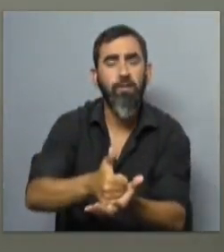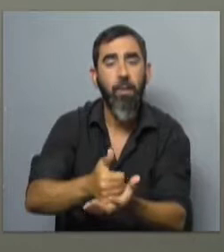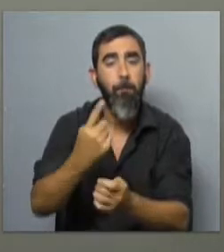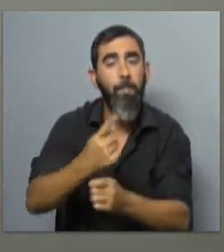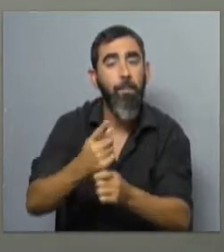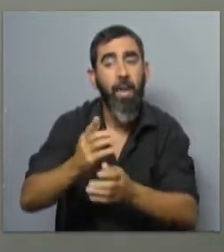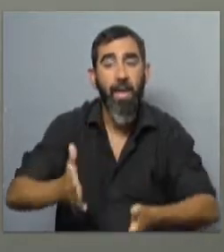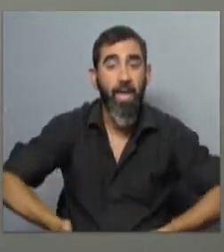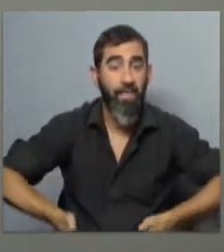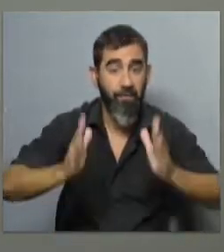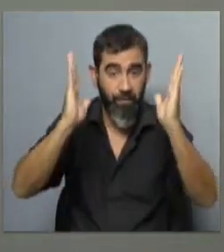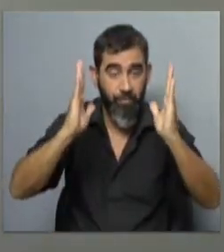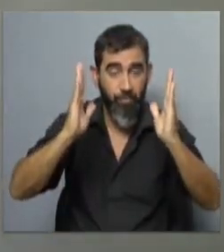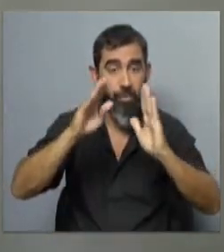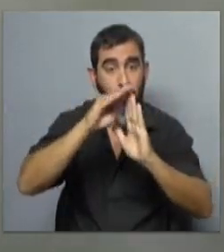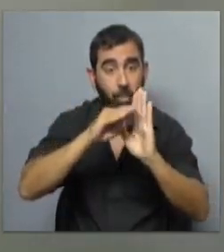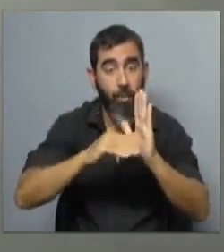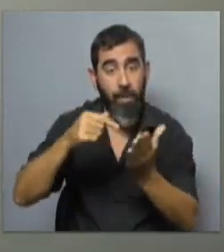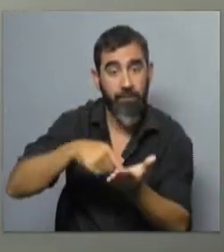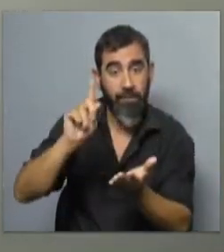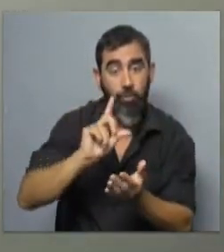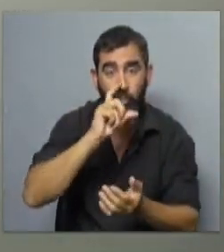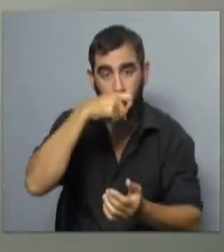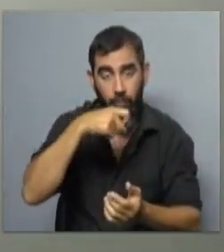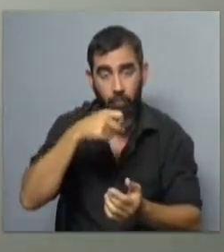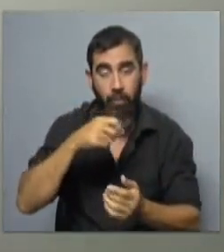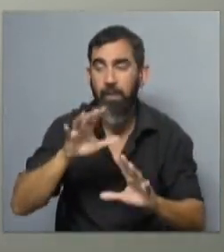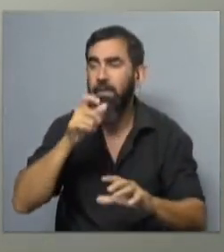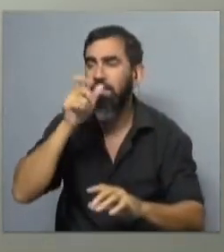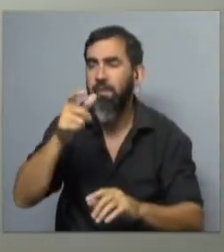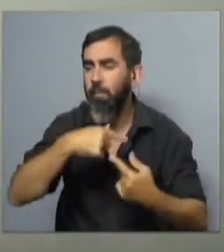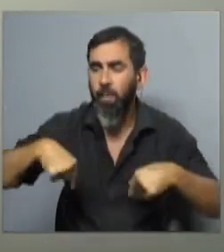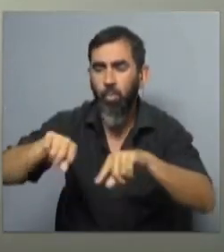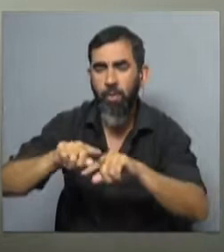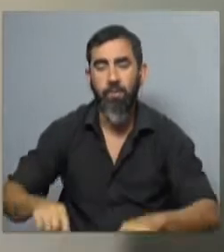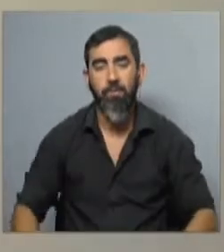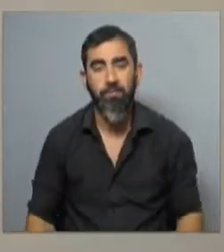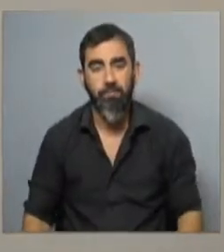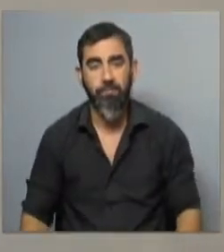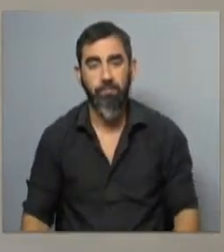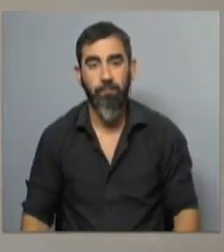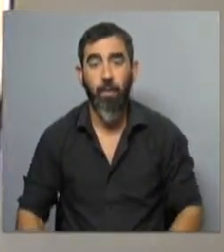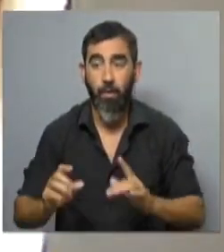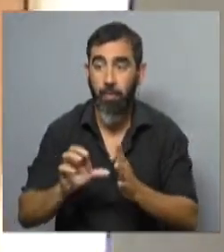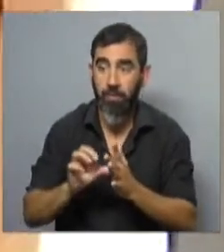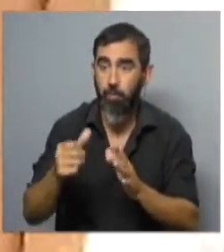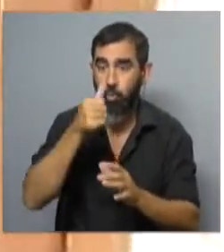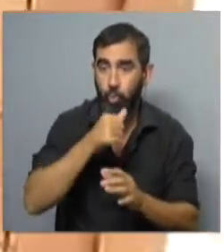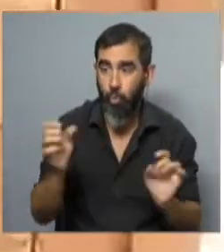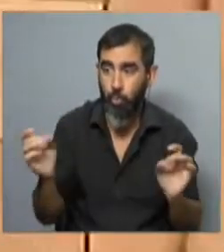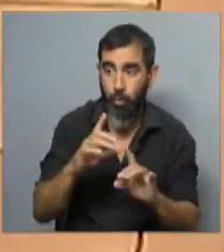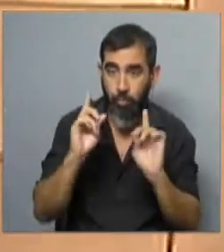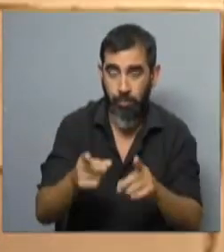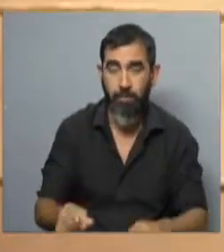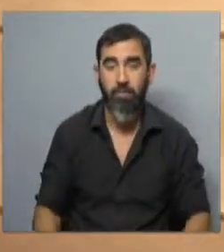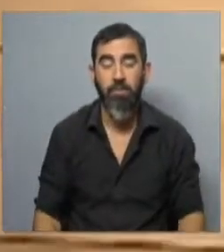edificio del programa en el centro. Contanos qué significación tiene para ustedes, me imagino sobre todo el tema de los servicios que ya están solucionados, ¿no?